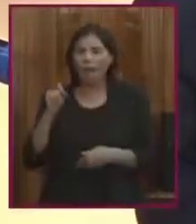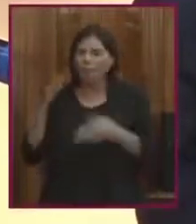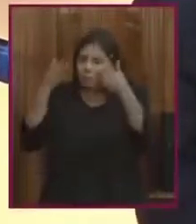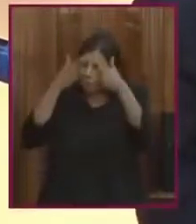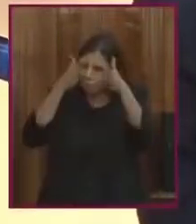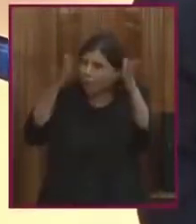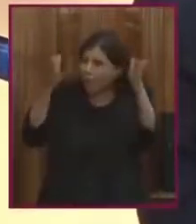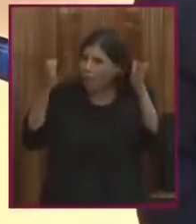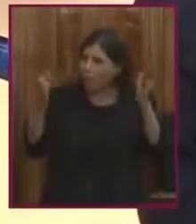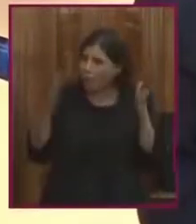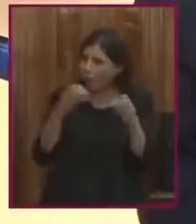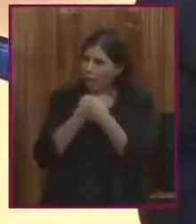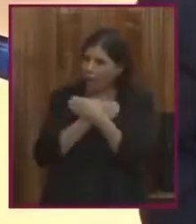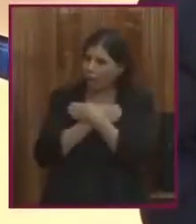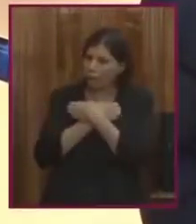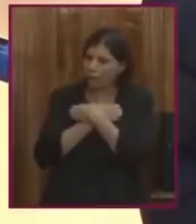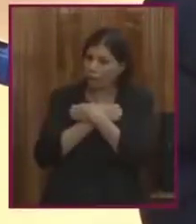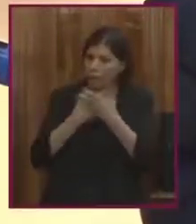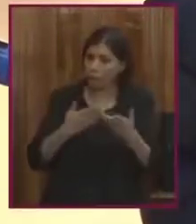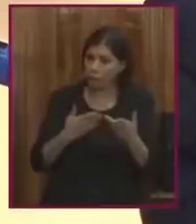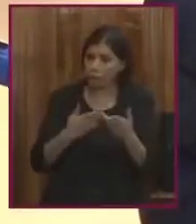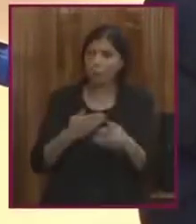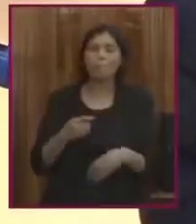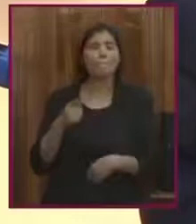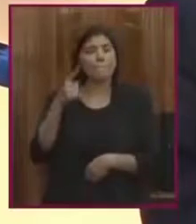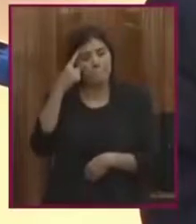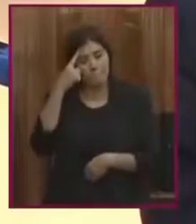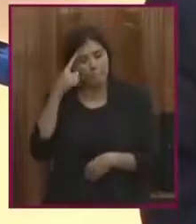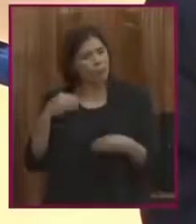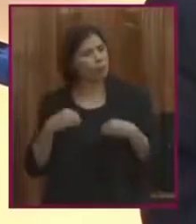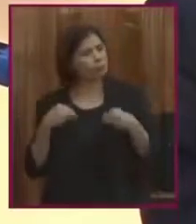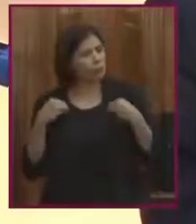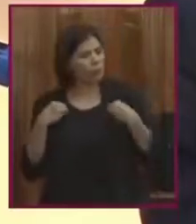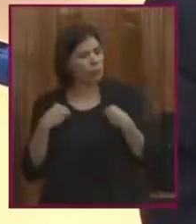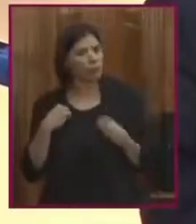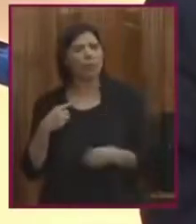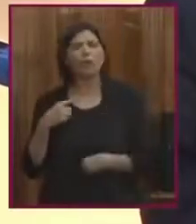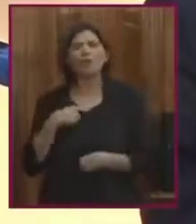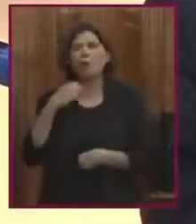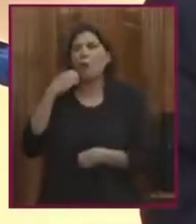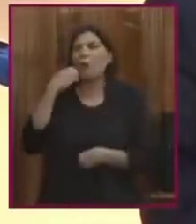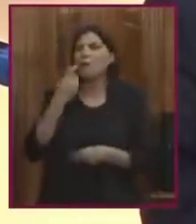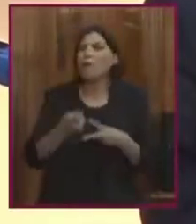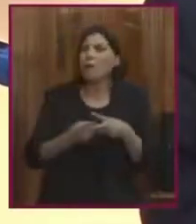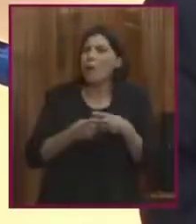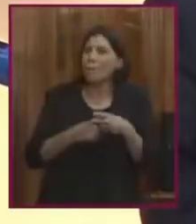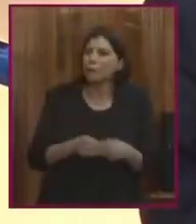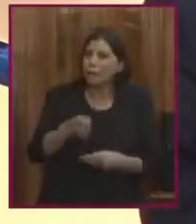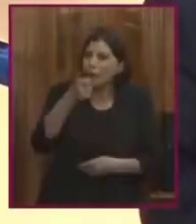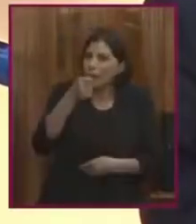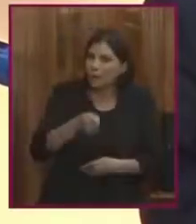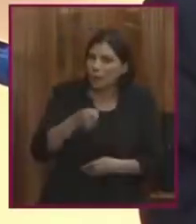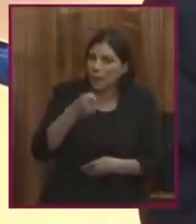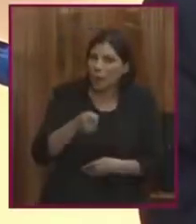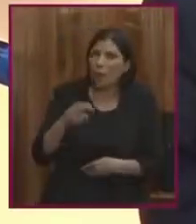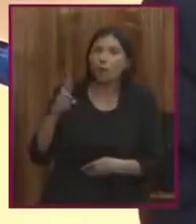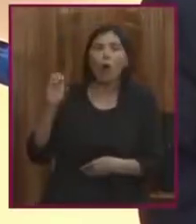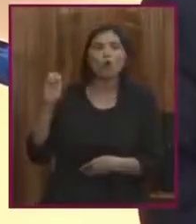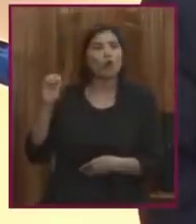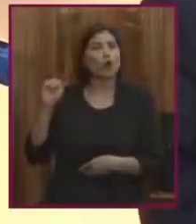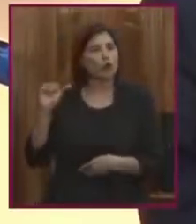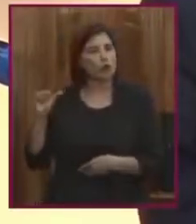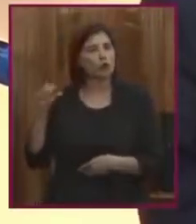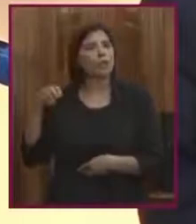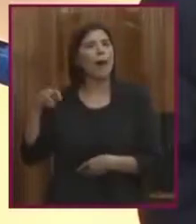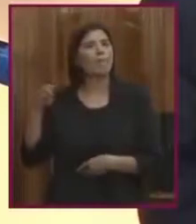de la educación hacia una educación para la vida. Quisiera empezar saludando a Rosa María Torres Hernández,